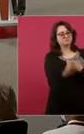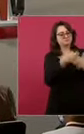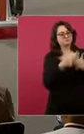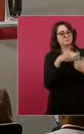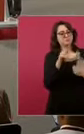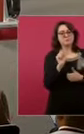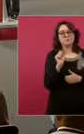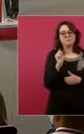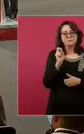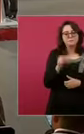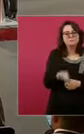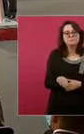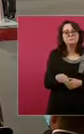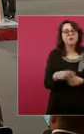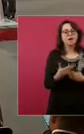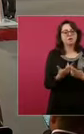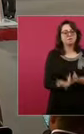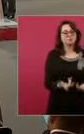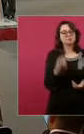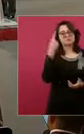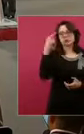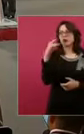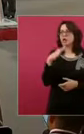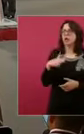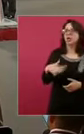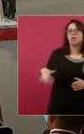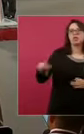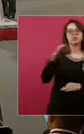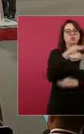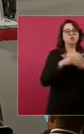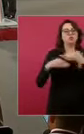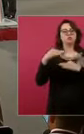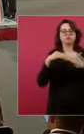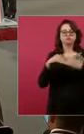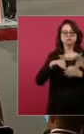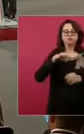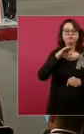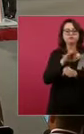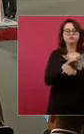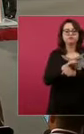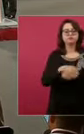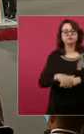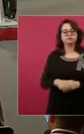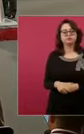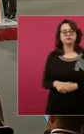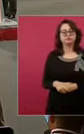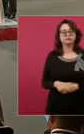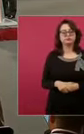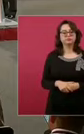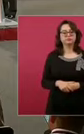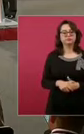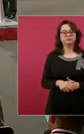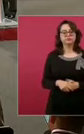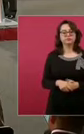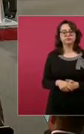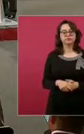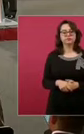Nacional y alzar la voz por todos los ciudadanos de Reynosa. ¿Por qué el cambio? ¿Por qué tomar esta